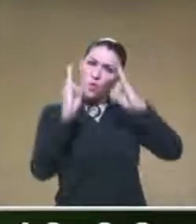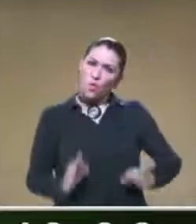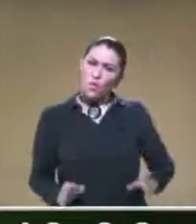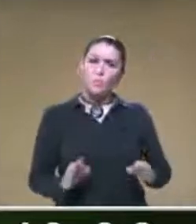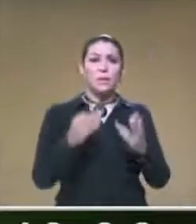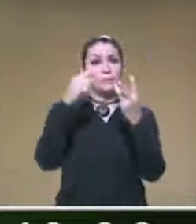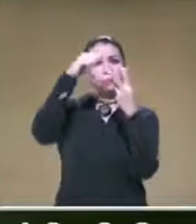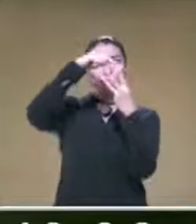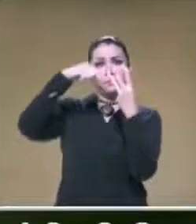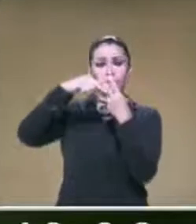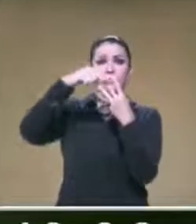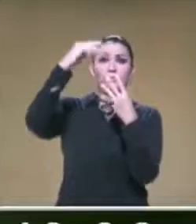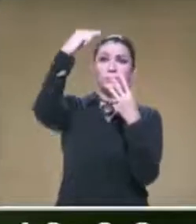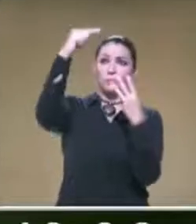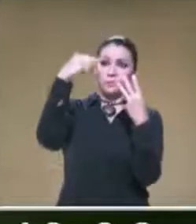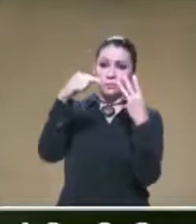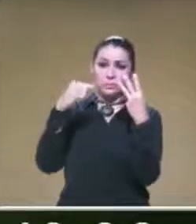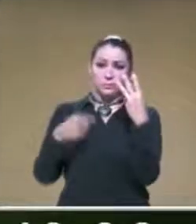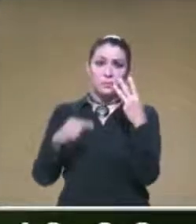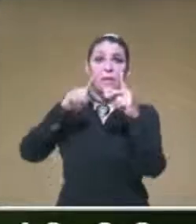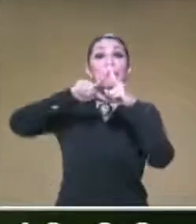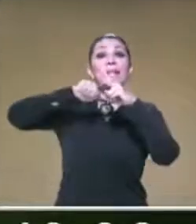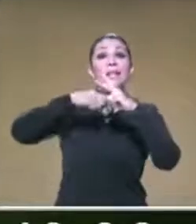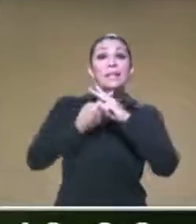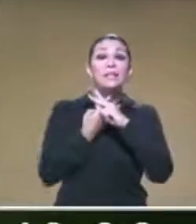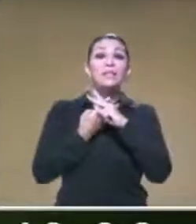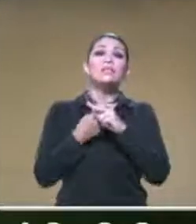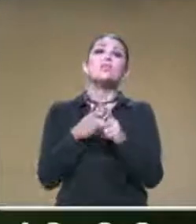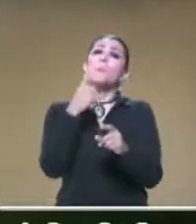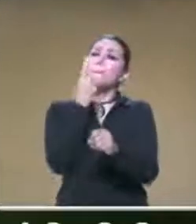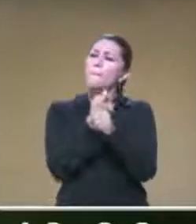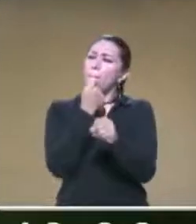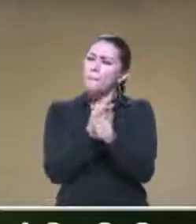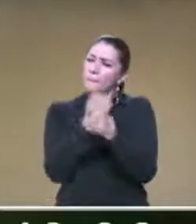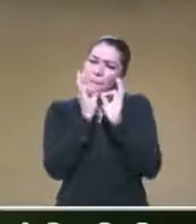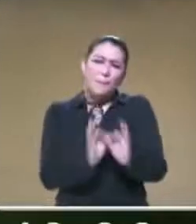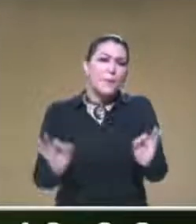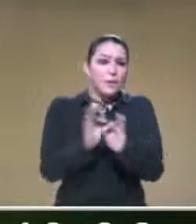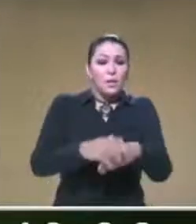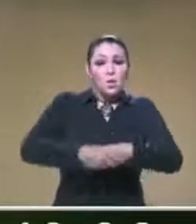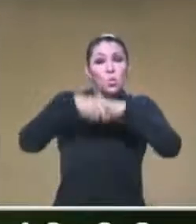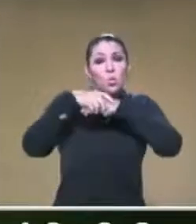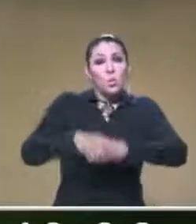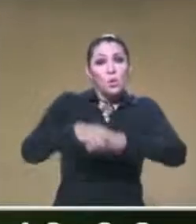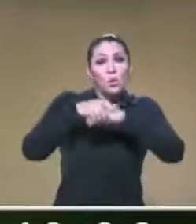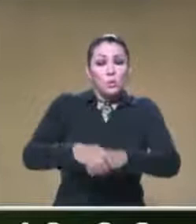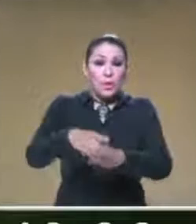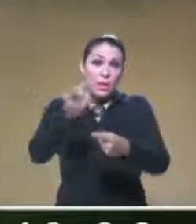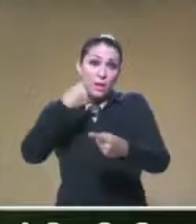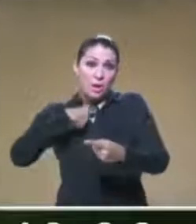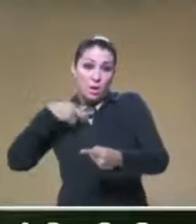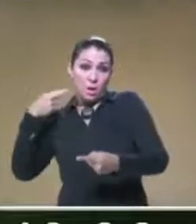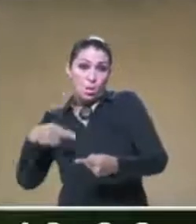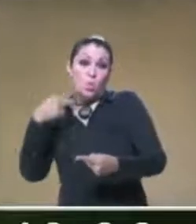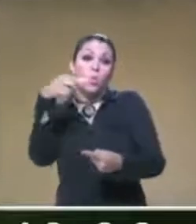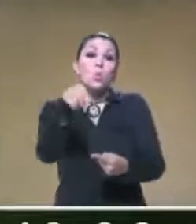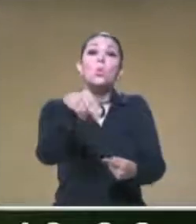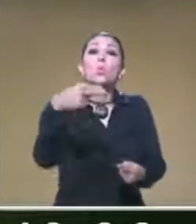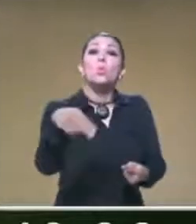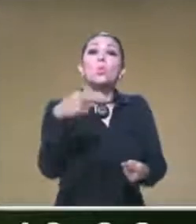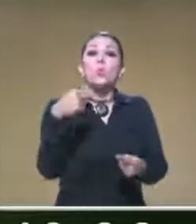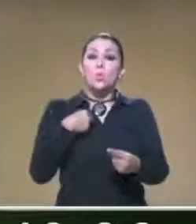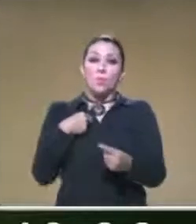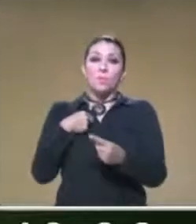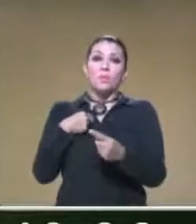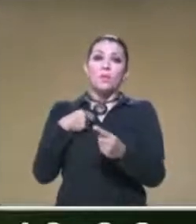partes. Primero, el inicio, en donde vamos a saludar y a presentarnos con el entrevistado y le vamos a presentar el propósito